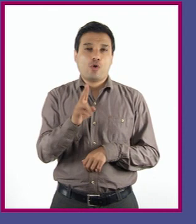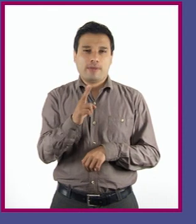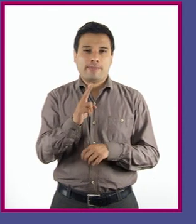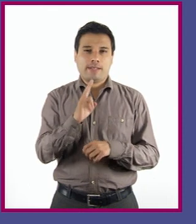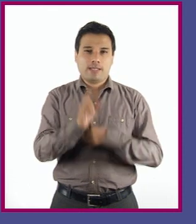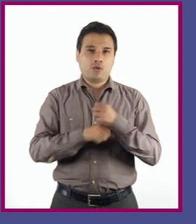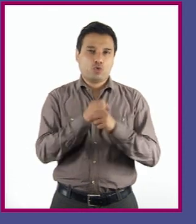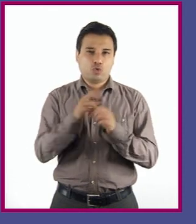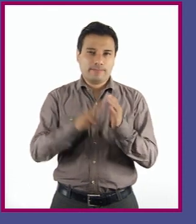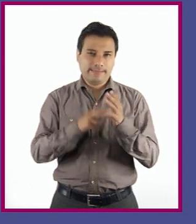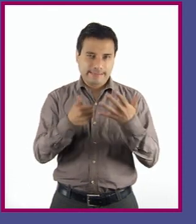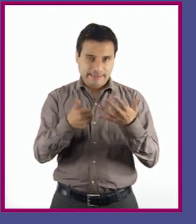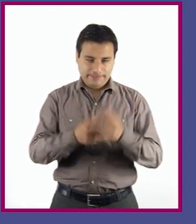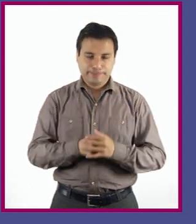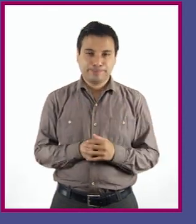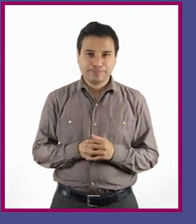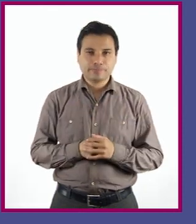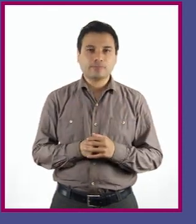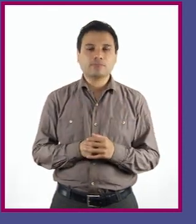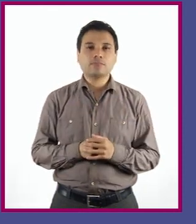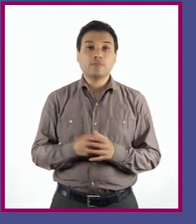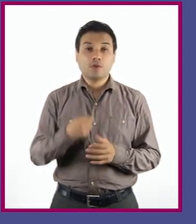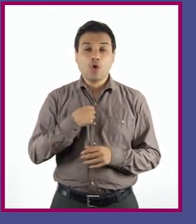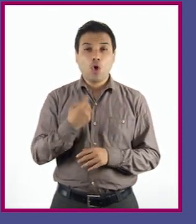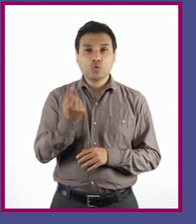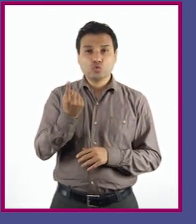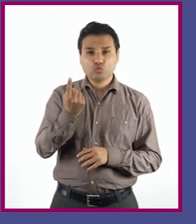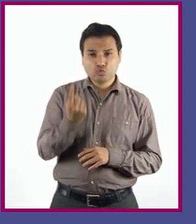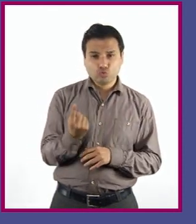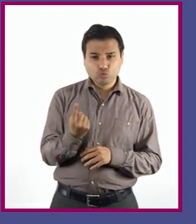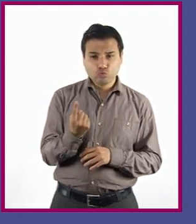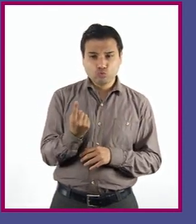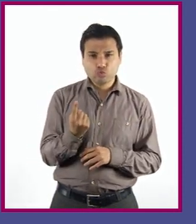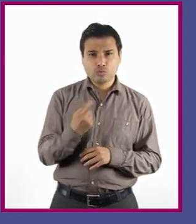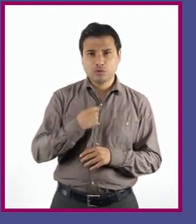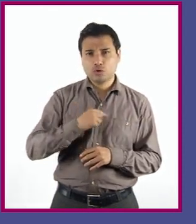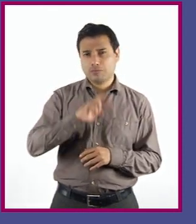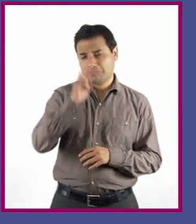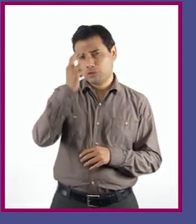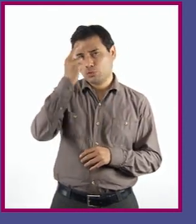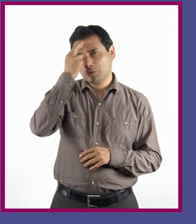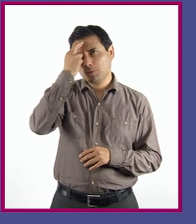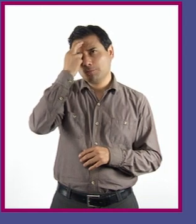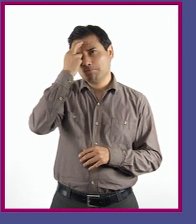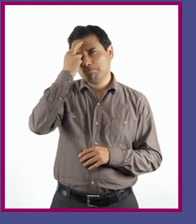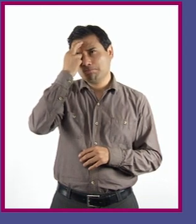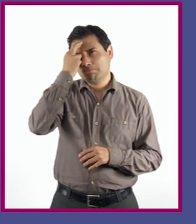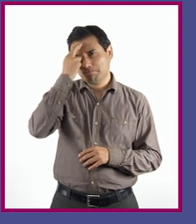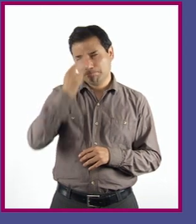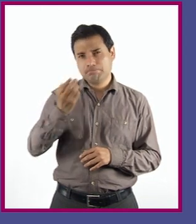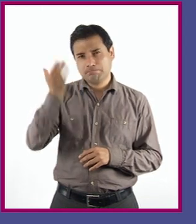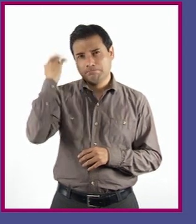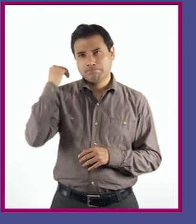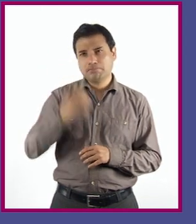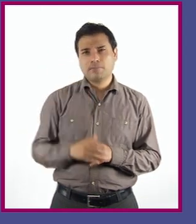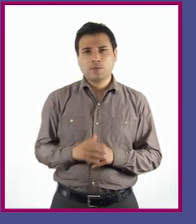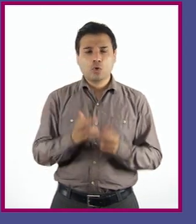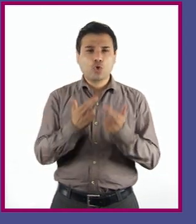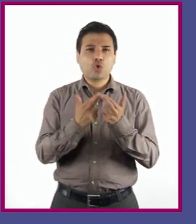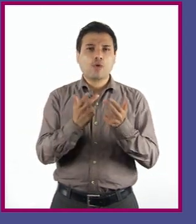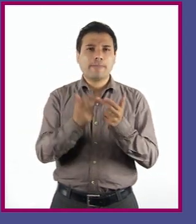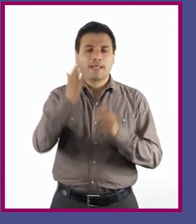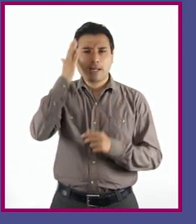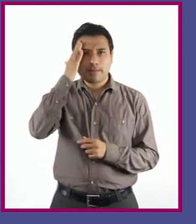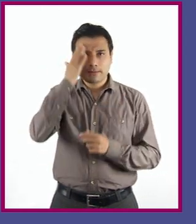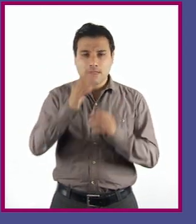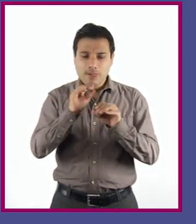año 2006. Durante mi niñez vienen recuerdos a mi mente armando rompecabezas, jugando